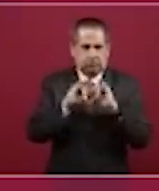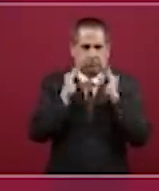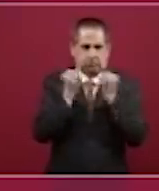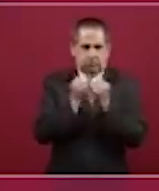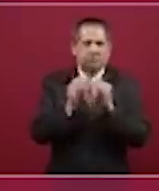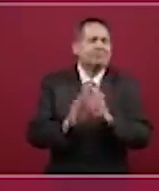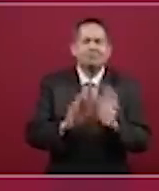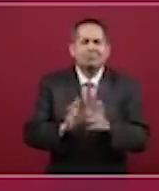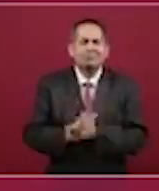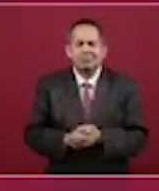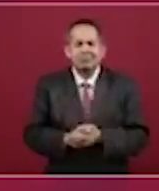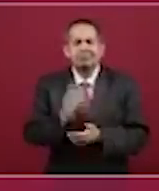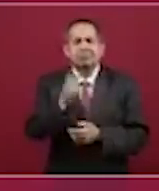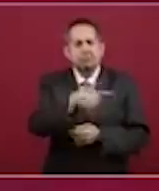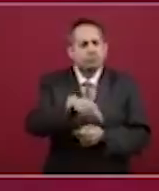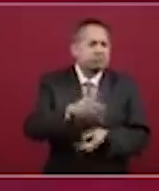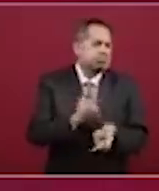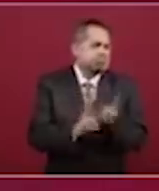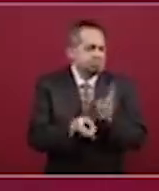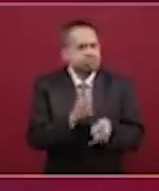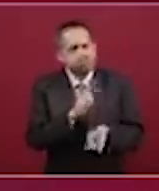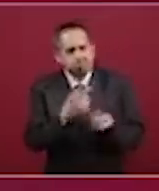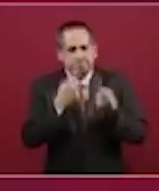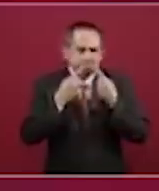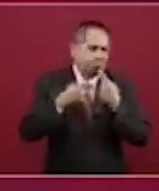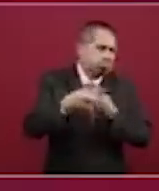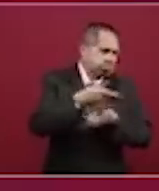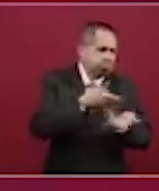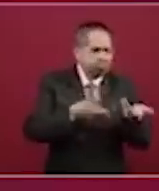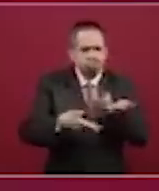fue una conversación circular,